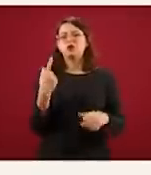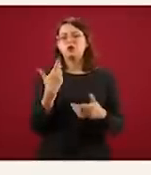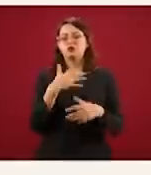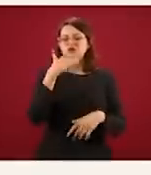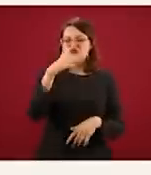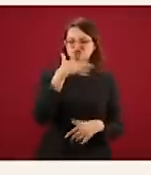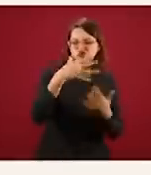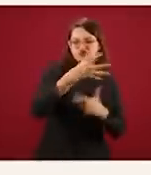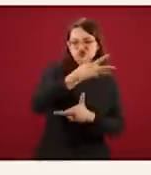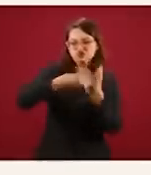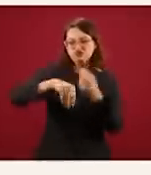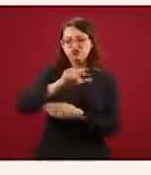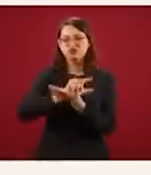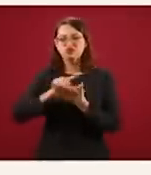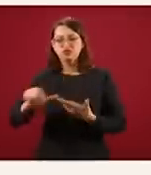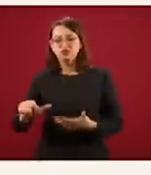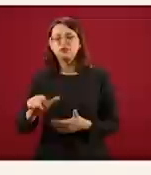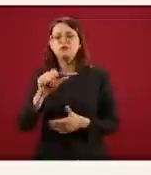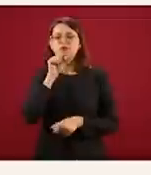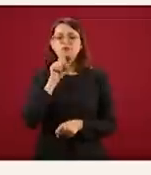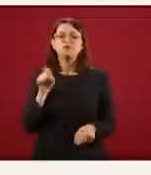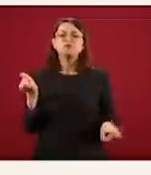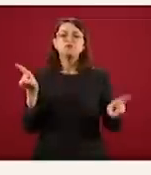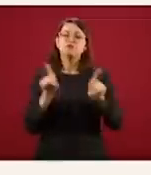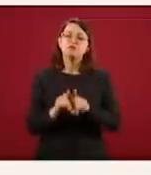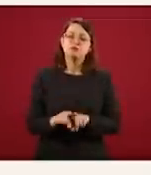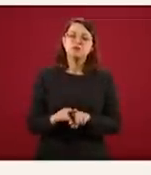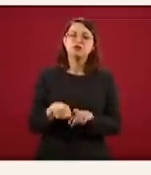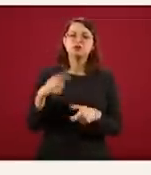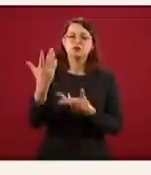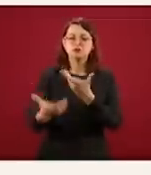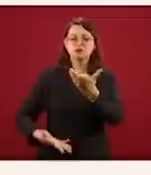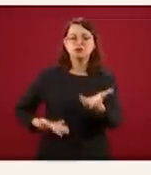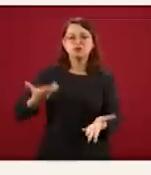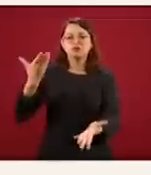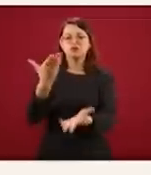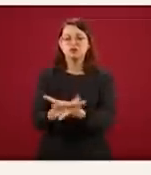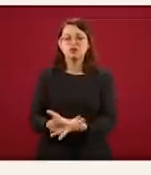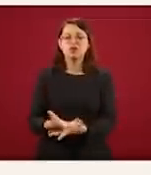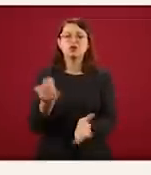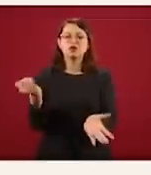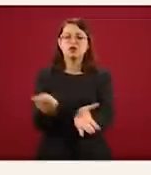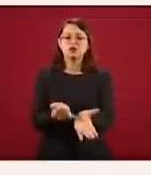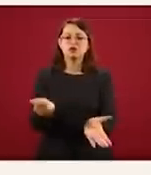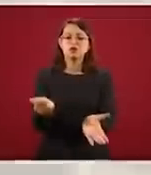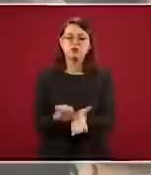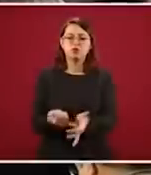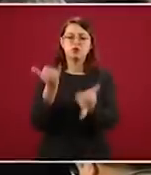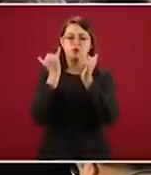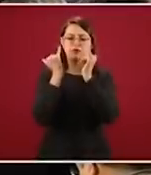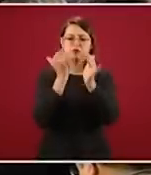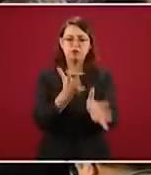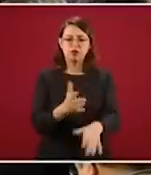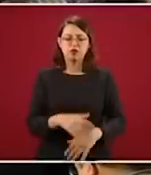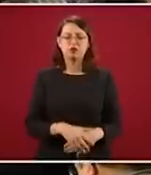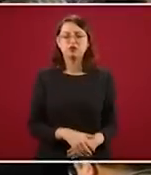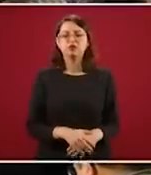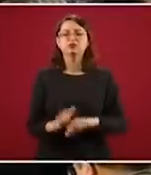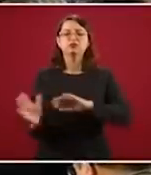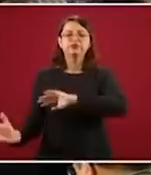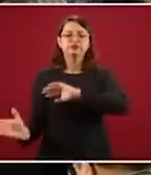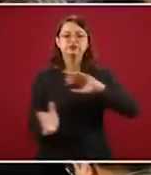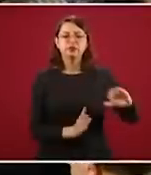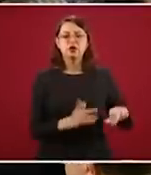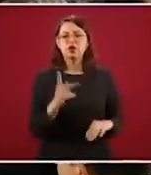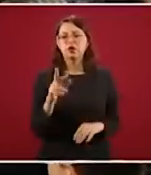vistas presentadas ante autoridades administrativas por defraudación fiscal. En cuanto a la Profeco,